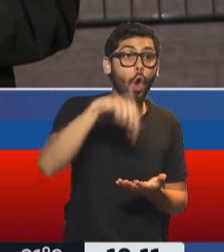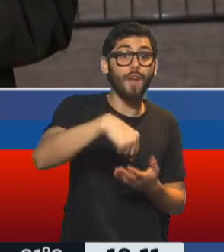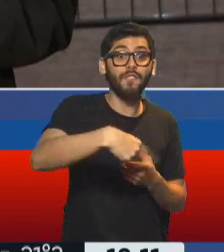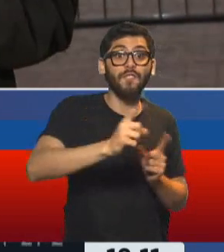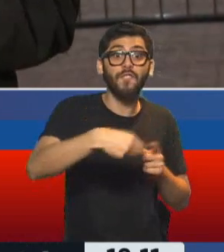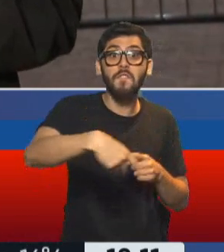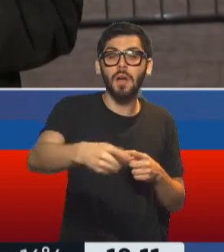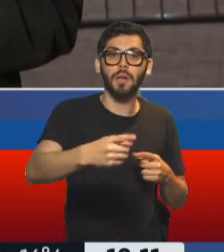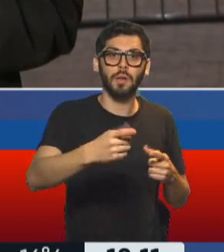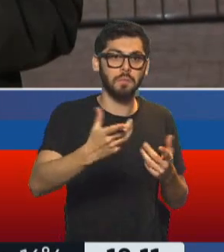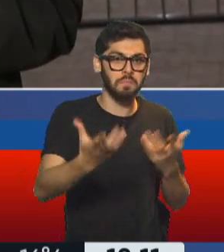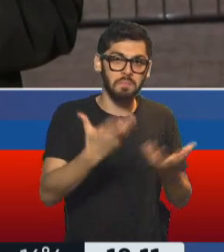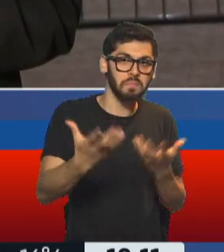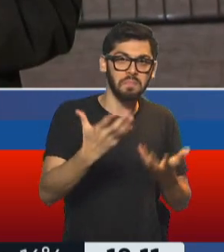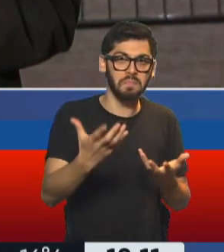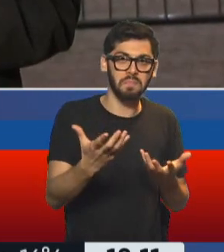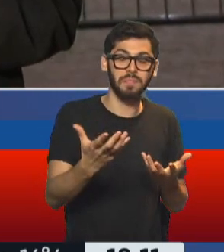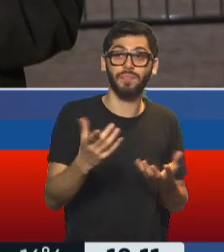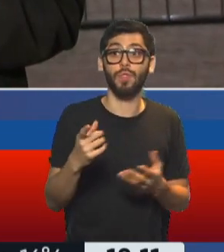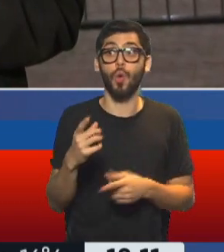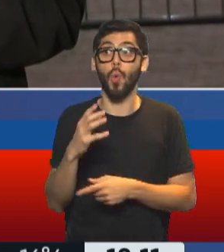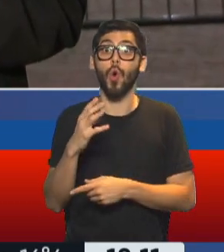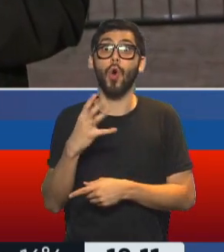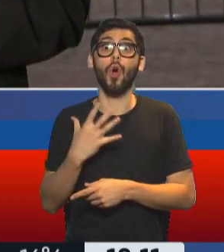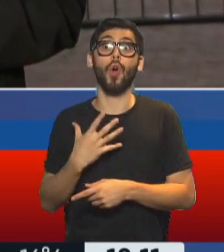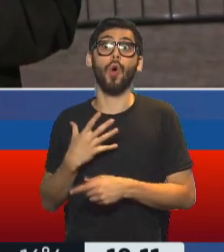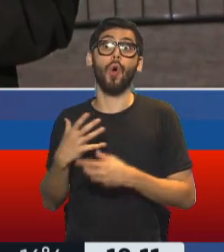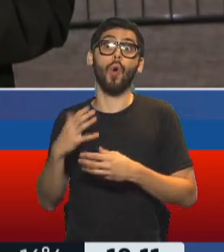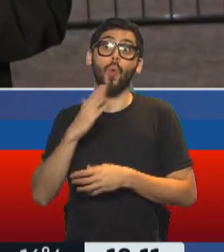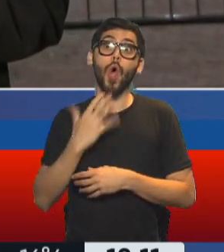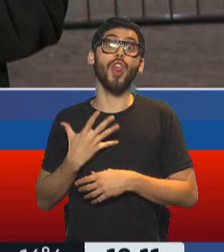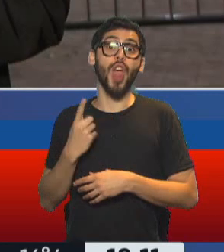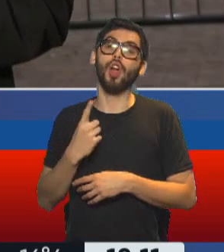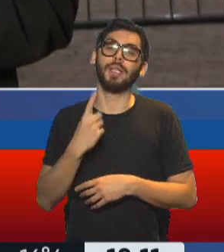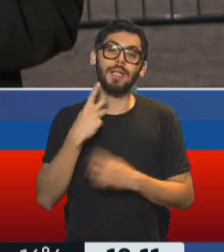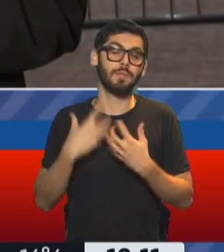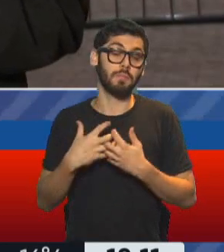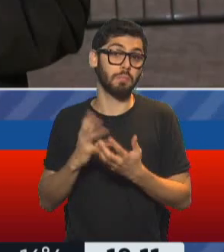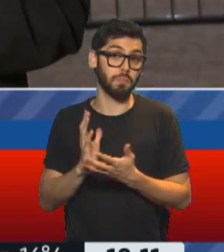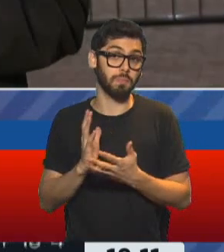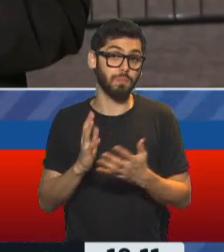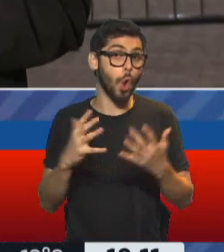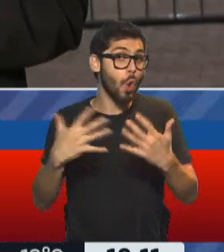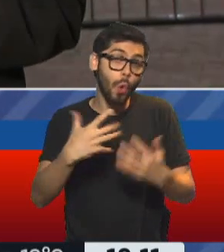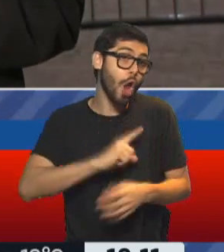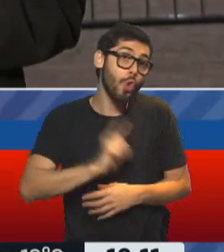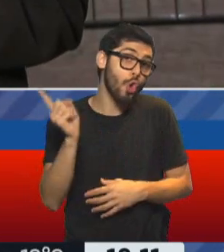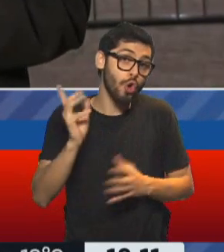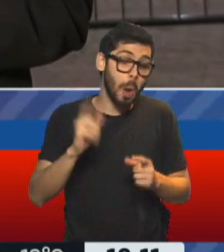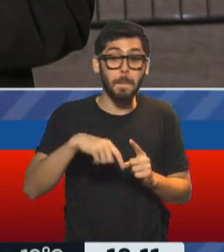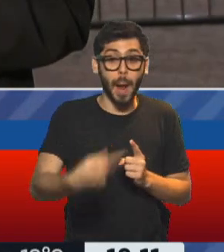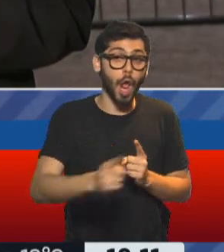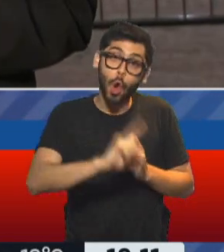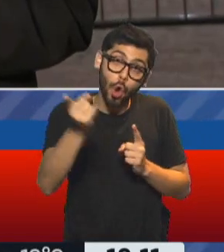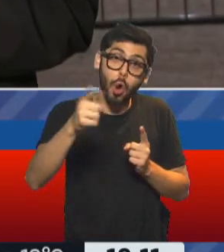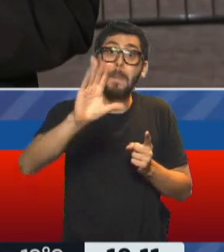Bueno, eso es lo que van a proponer los dirigentes de Boca Juniors. Uh-huh. Están convencidos de que no tienen que jugar mañana ni tampoco